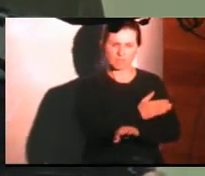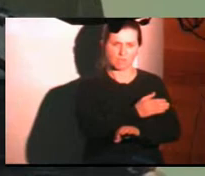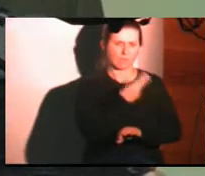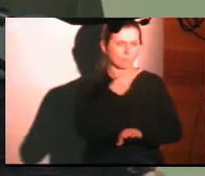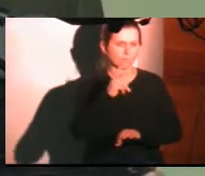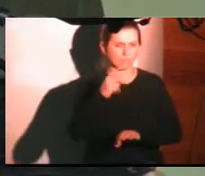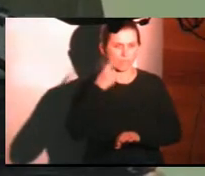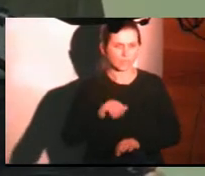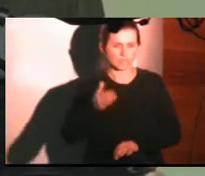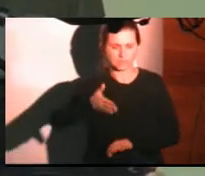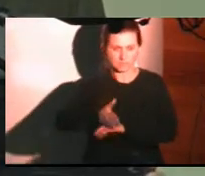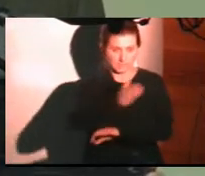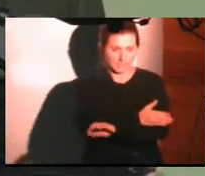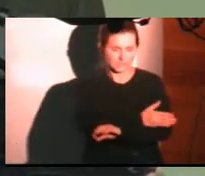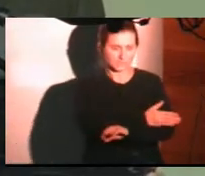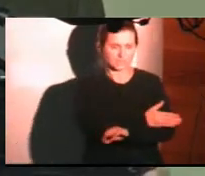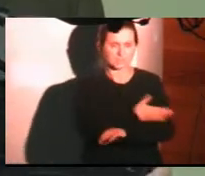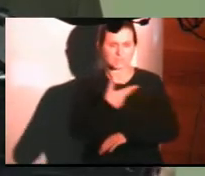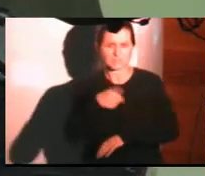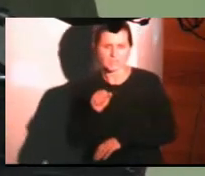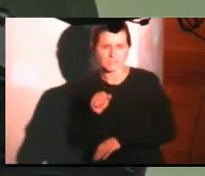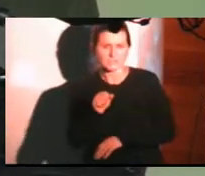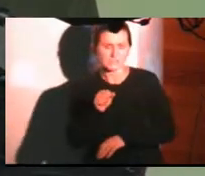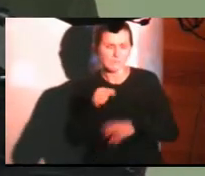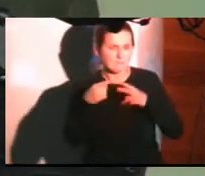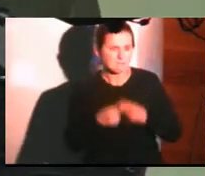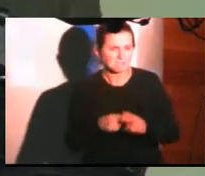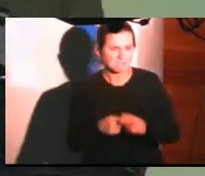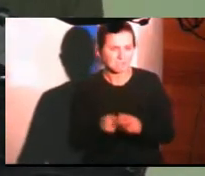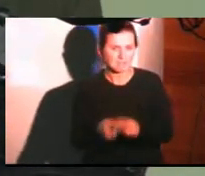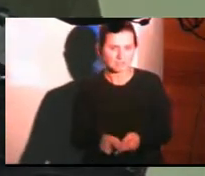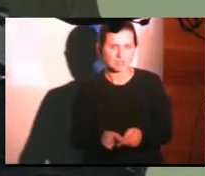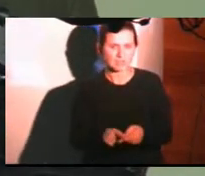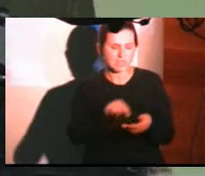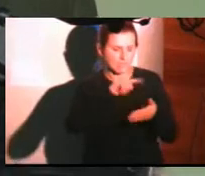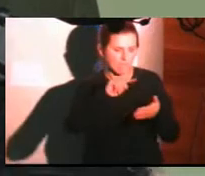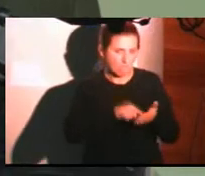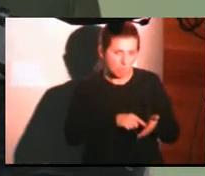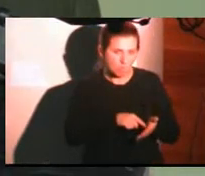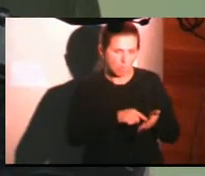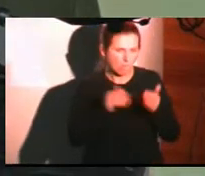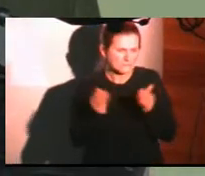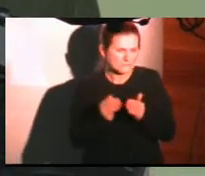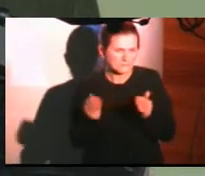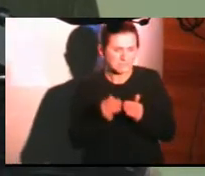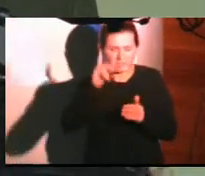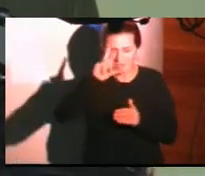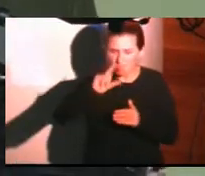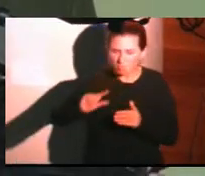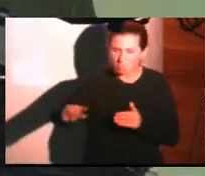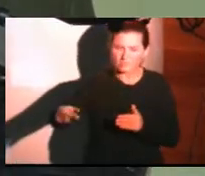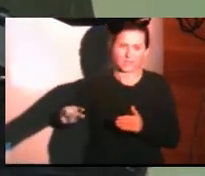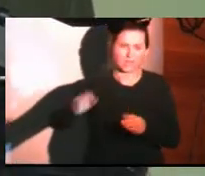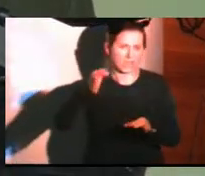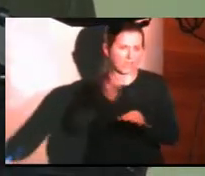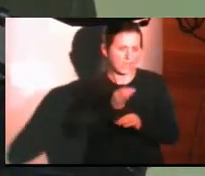tenemos la posibilidad de tener internet por radioenlace. Todos estos sistemas de radioenlace nos permiten llegar a las poblaciones más alejadas, y todas las